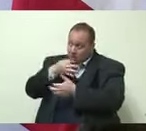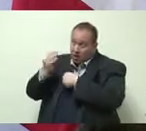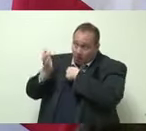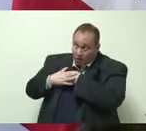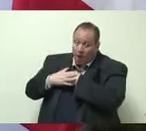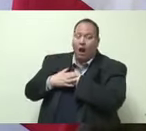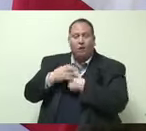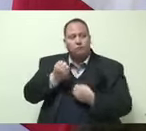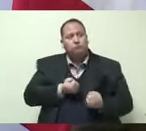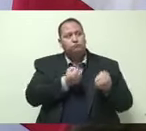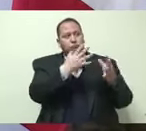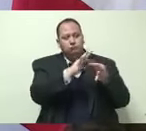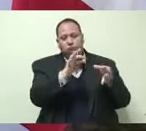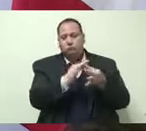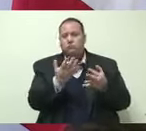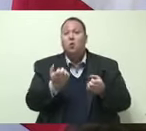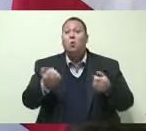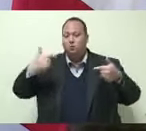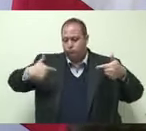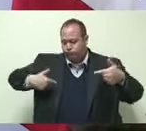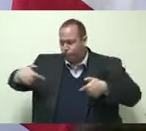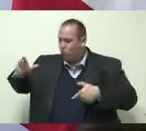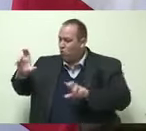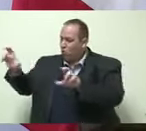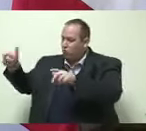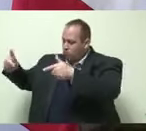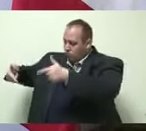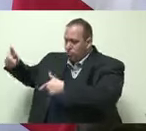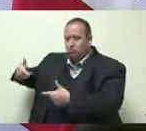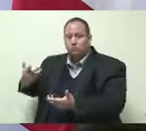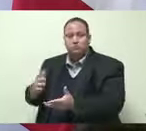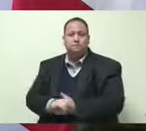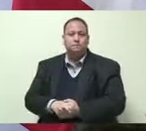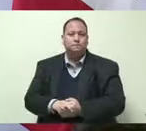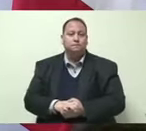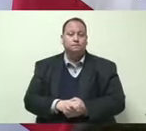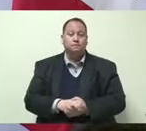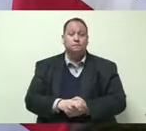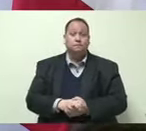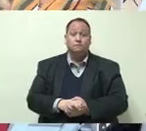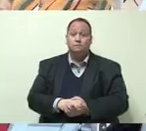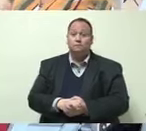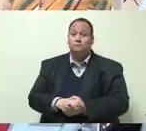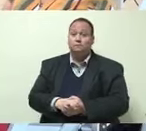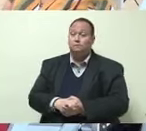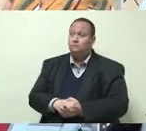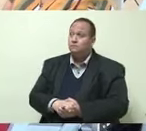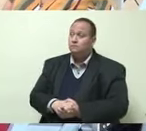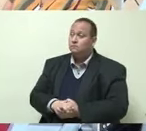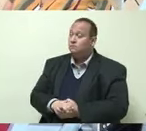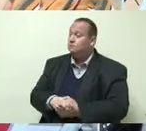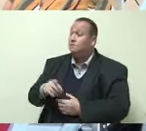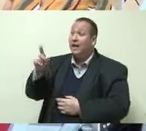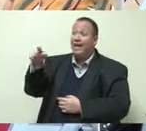respecto de cuántos lograron impactar en la humanidad de los compañeros. Nada más, ¿viajaban